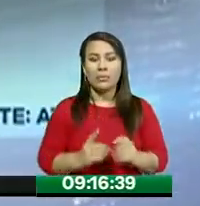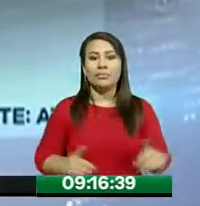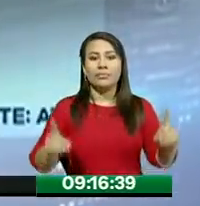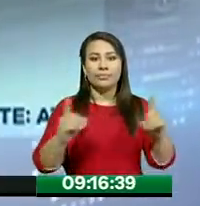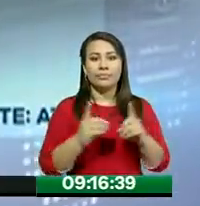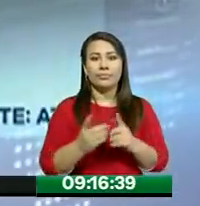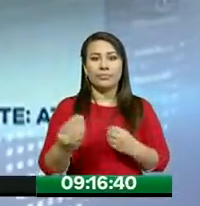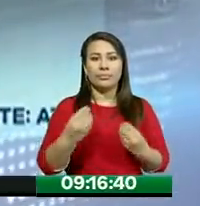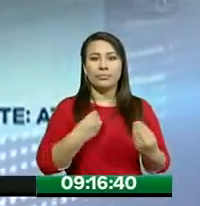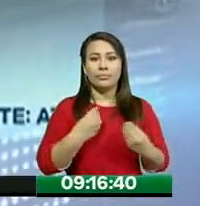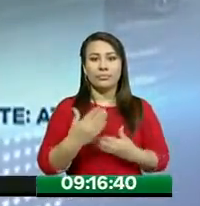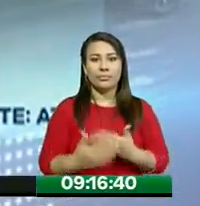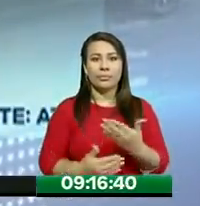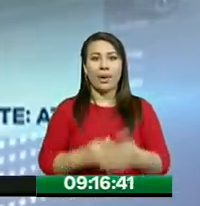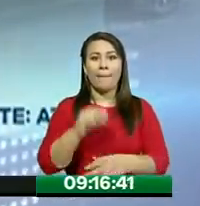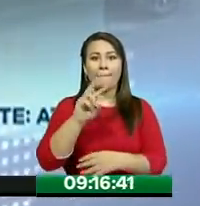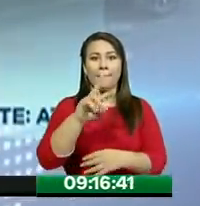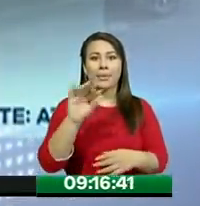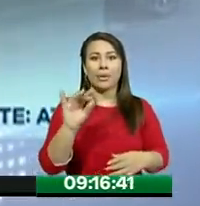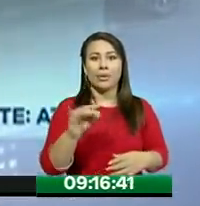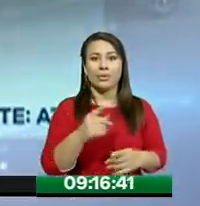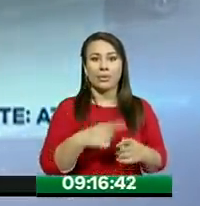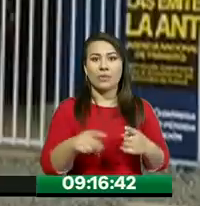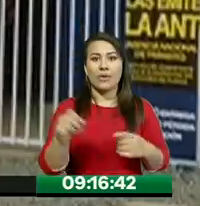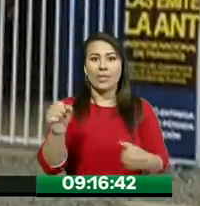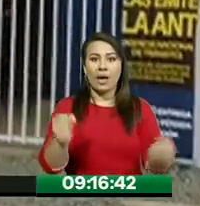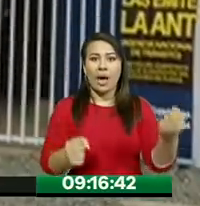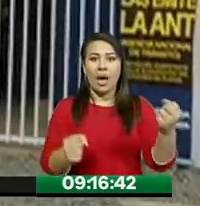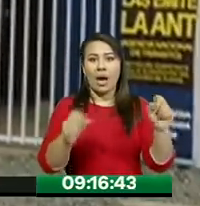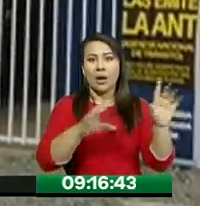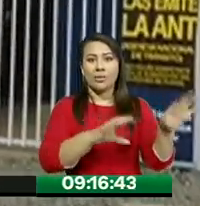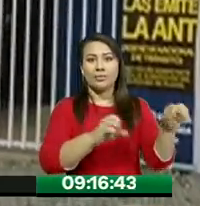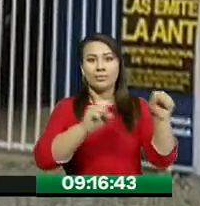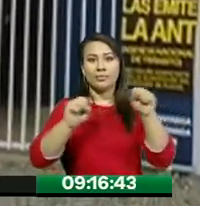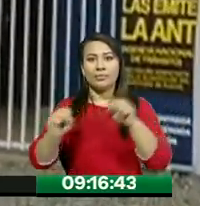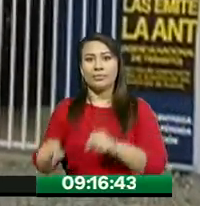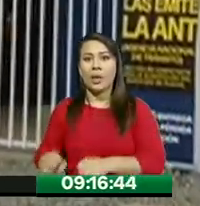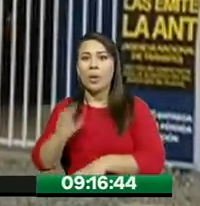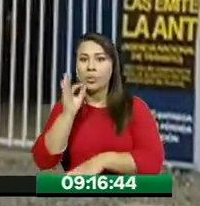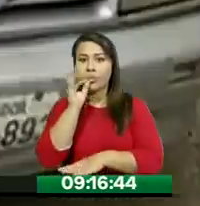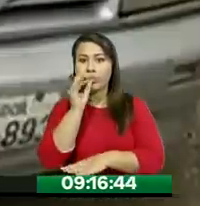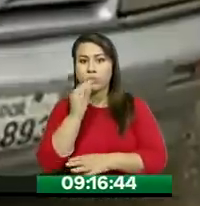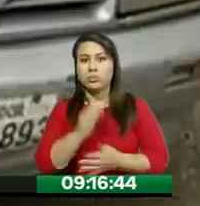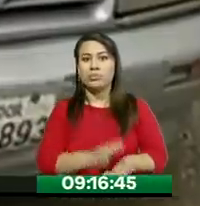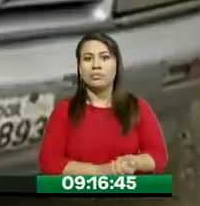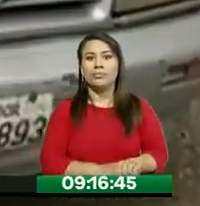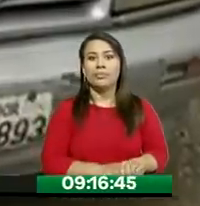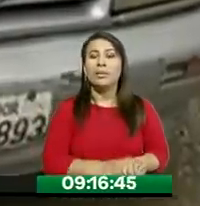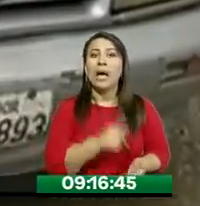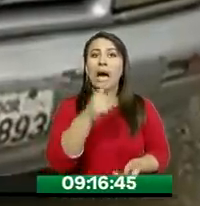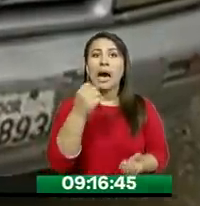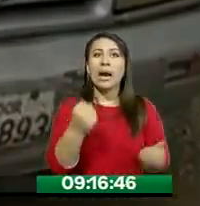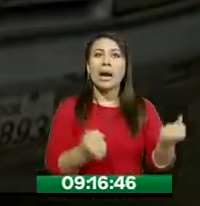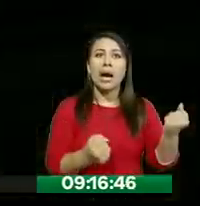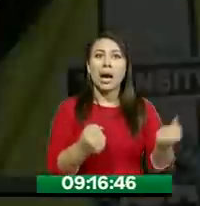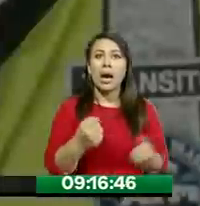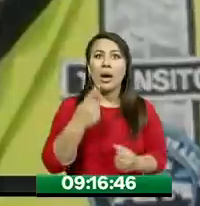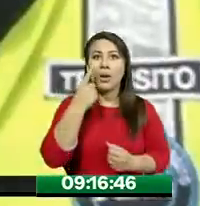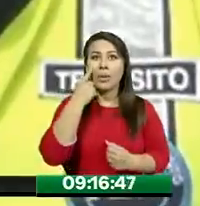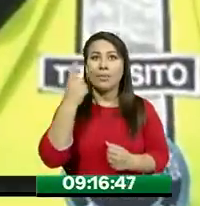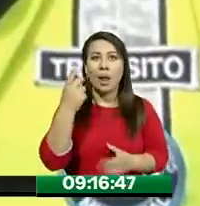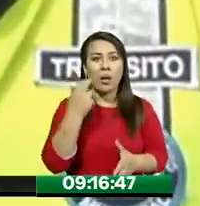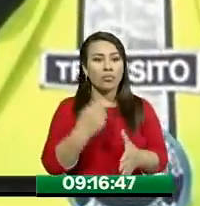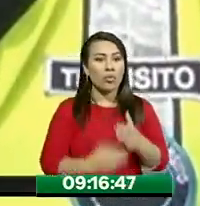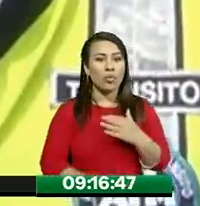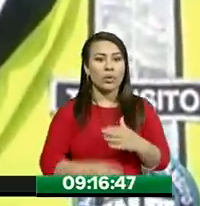¿no? Así se haga una recolección constante por parte de la empresa o de pronto por voluntarios, existe ya una contaminación que hay